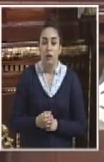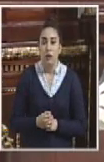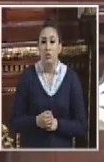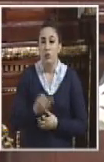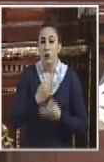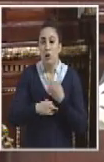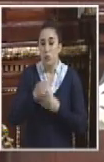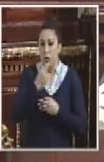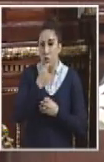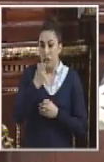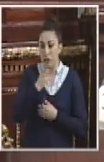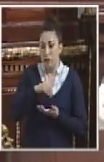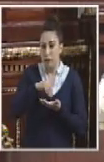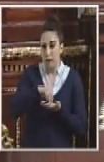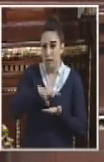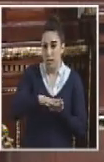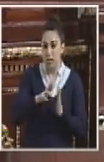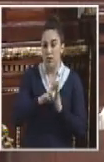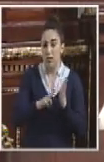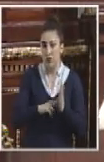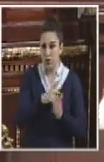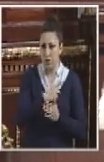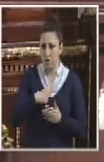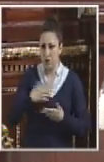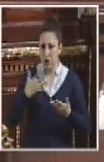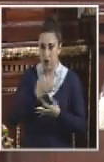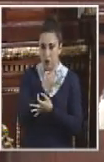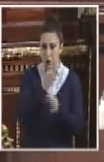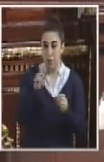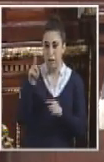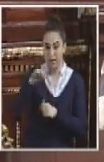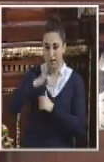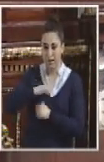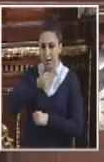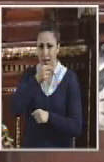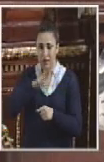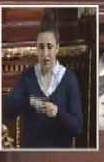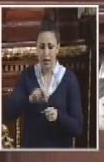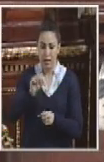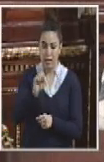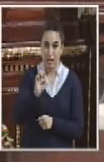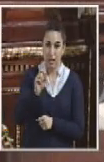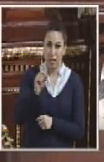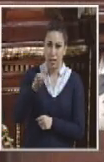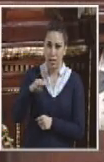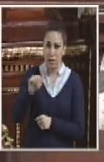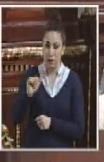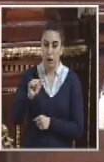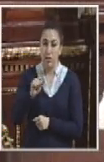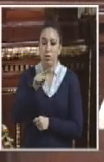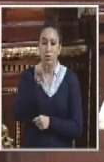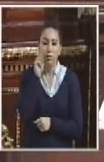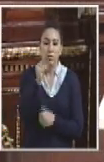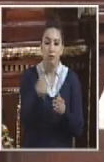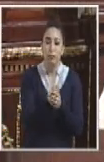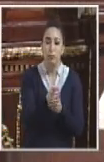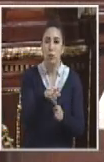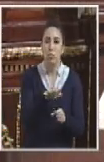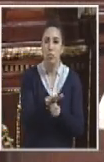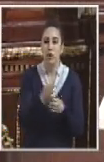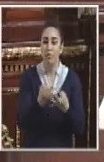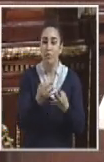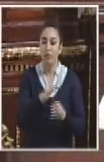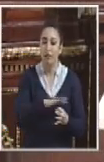que para estos efectos emita evidentemente la propia Secretaría del Medio Ambiente, atendiendo al tipo de suelo y las